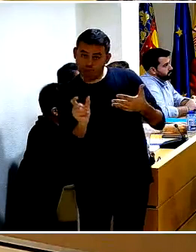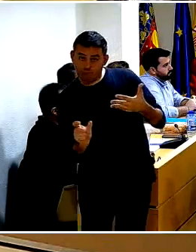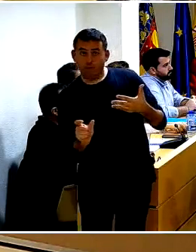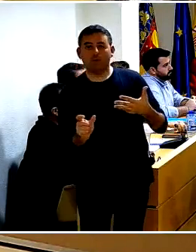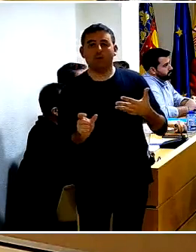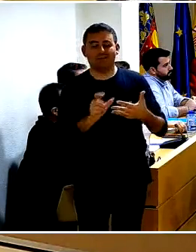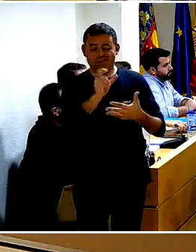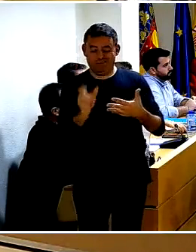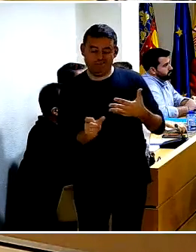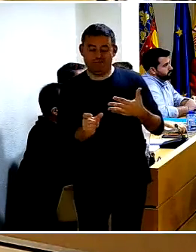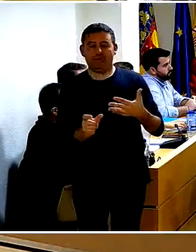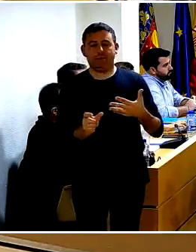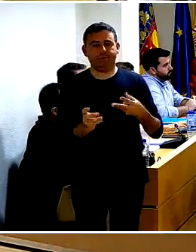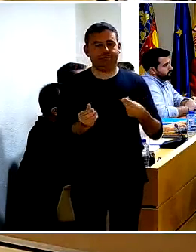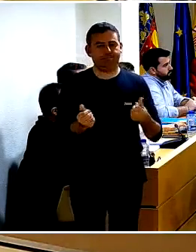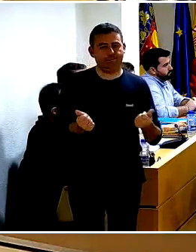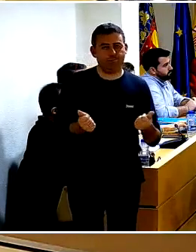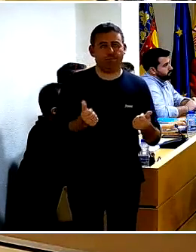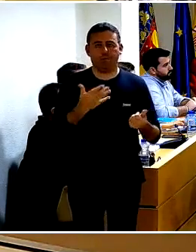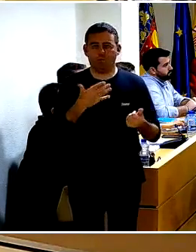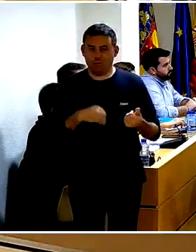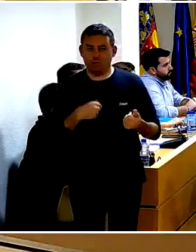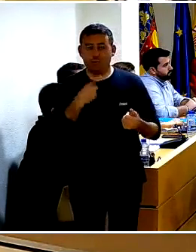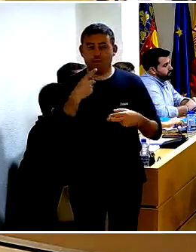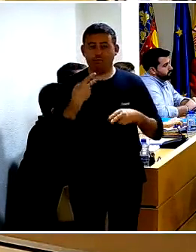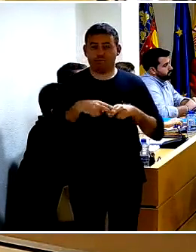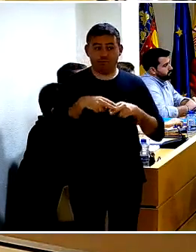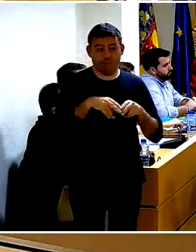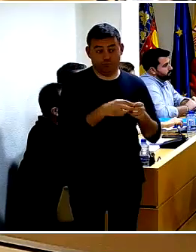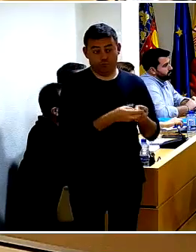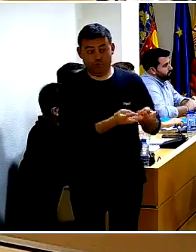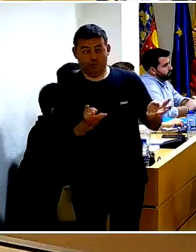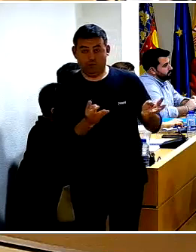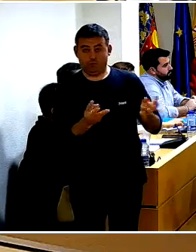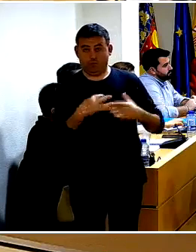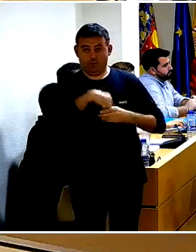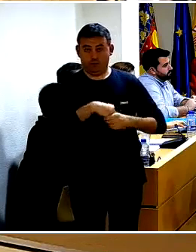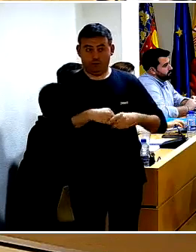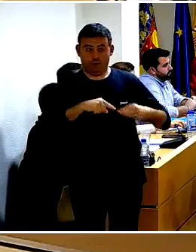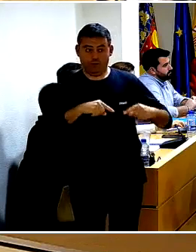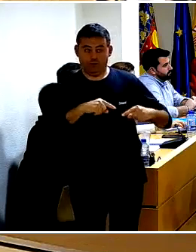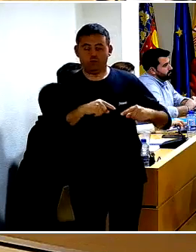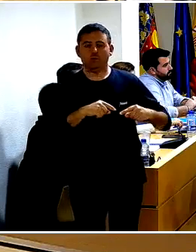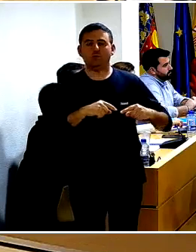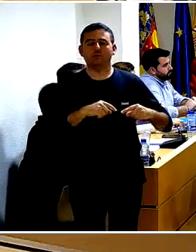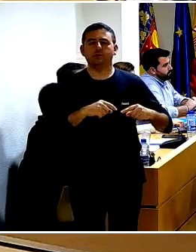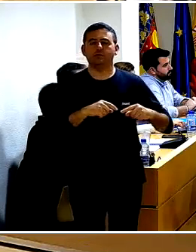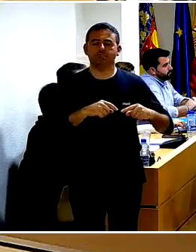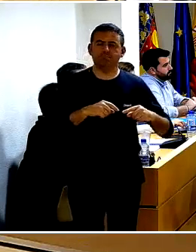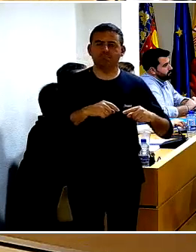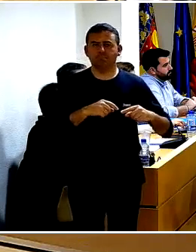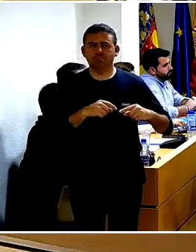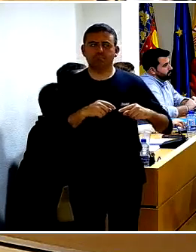los diferentes partidos que conformamos esta corporación, cosa que sabemos y entendemos es más bien